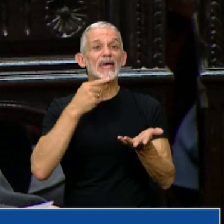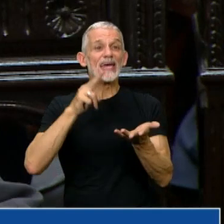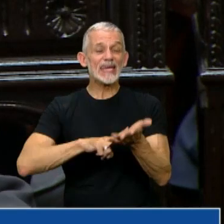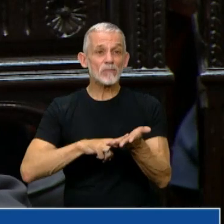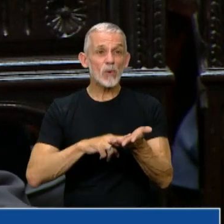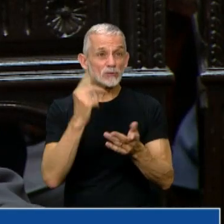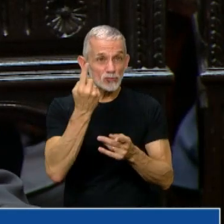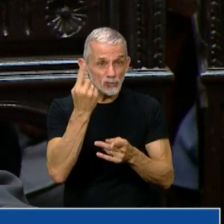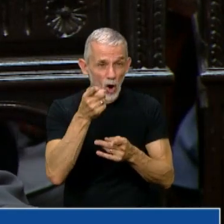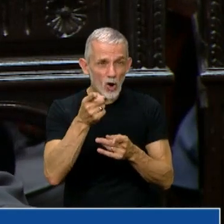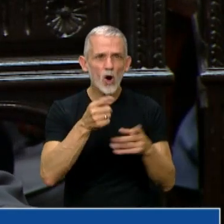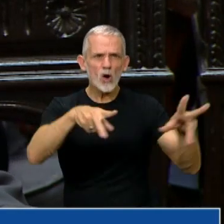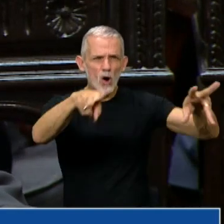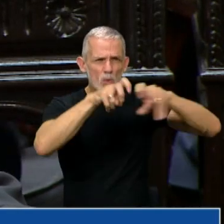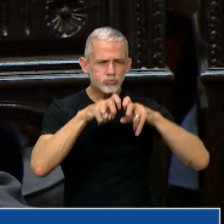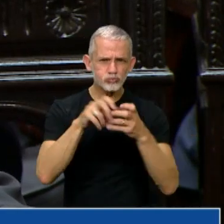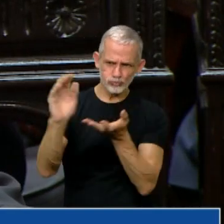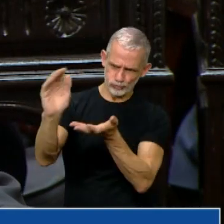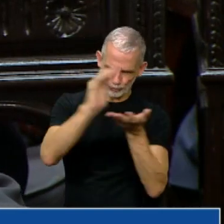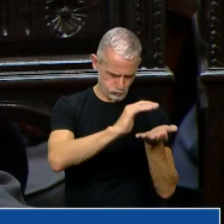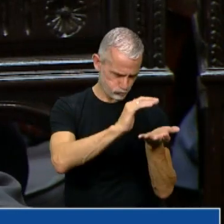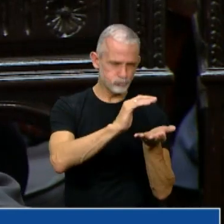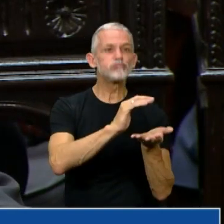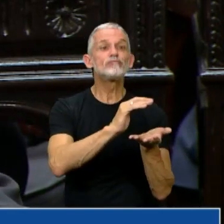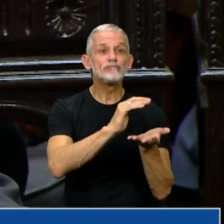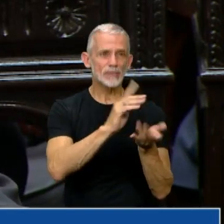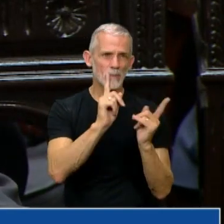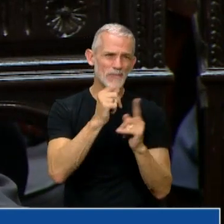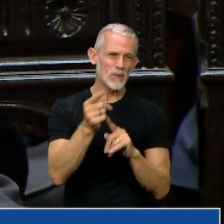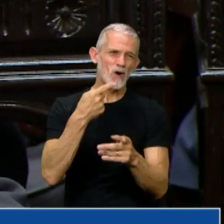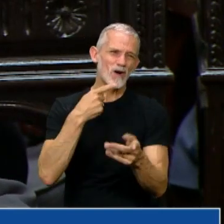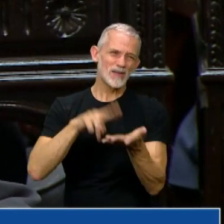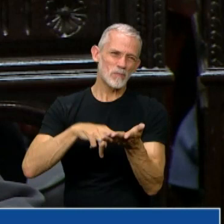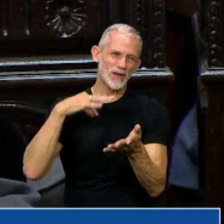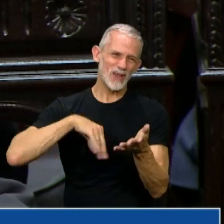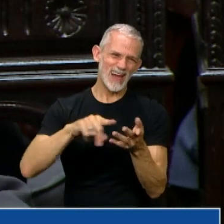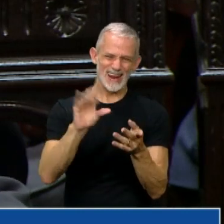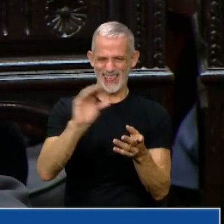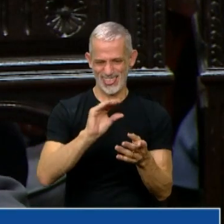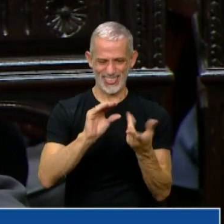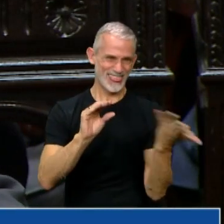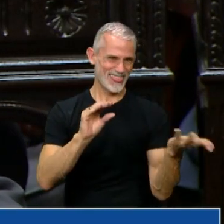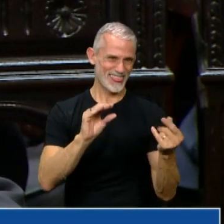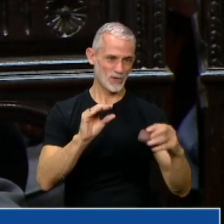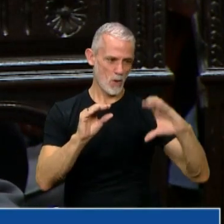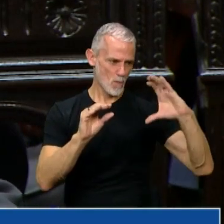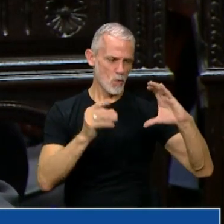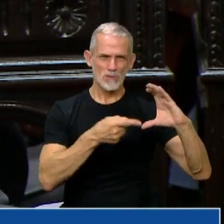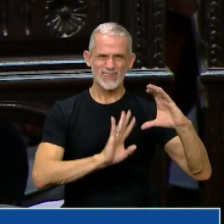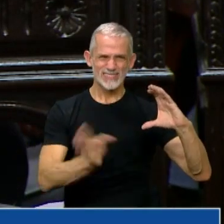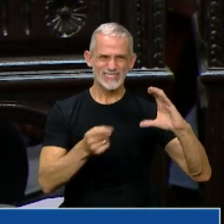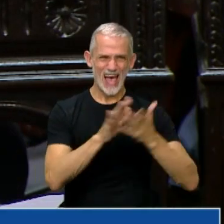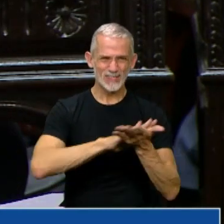por sí solo generaría un recurso superior a la que se dejaría de percibir por la reducción del impuesto a las